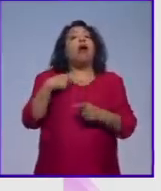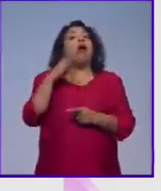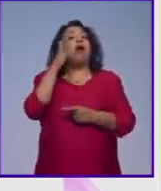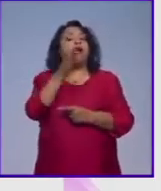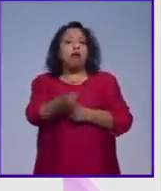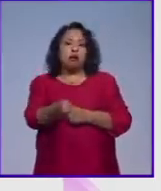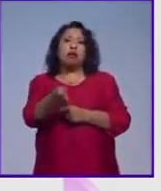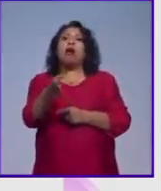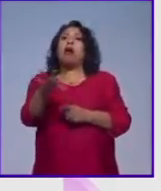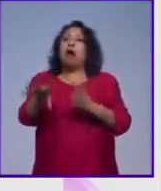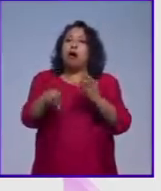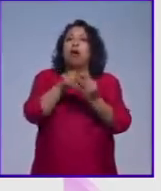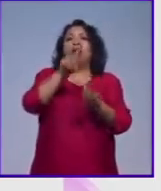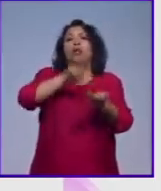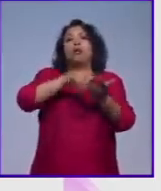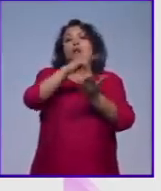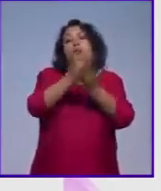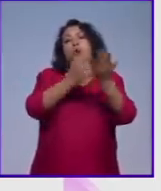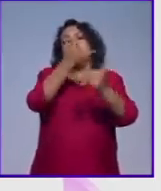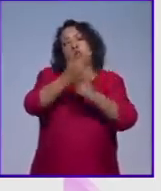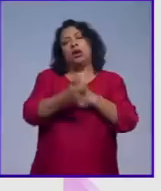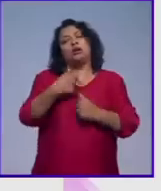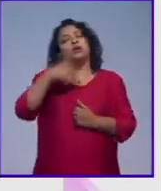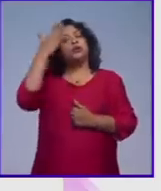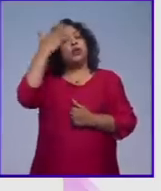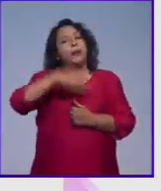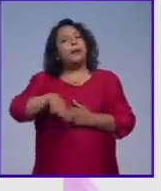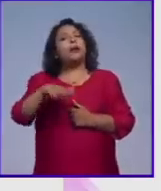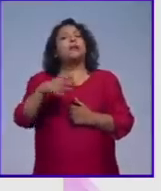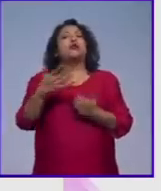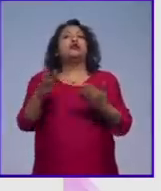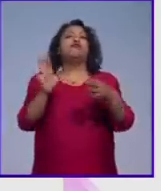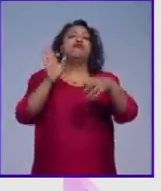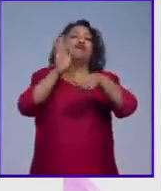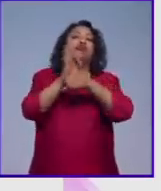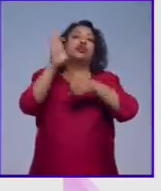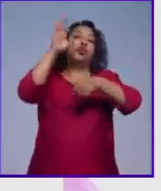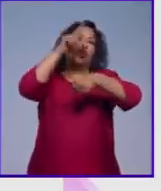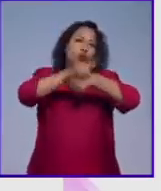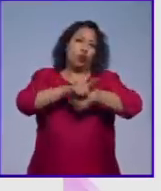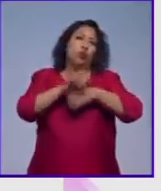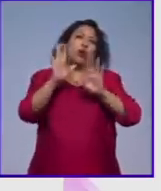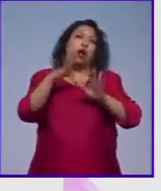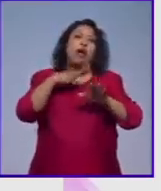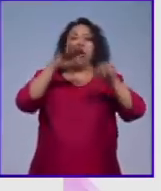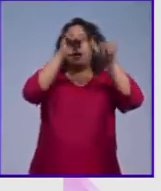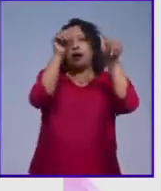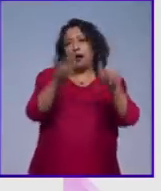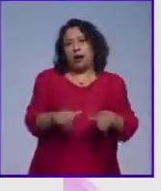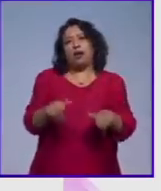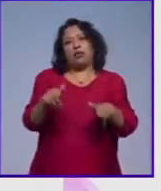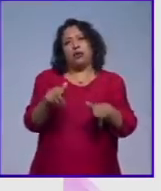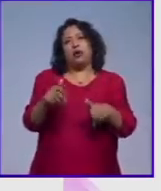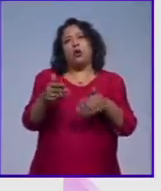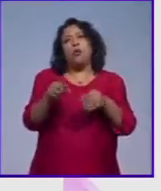aceptado integrarse a este proyecto que sin duda promueve nuestra cultura y promueve las artes escénicas en